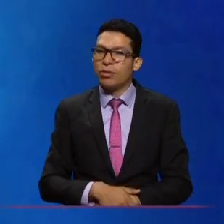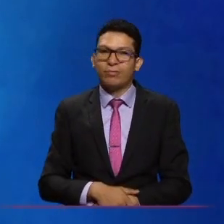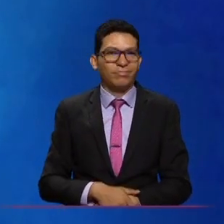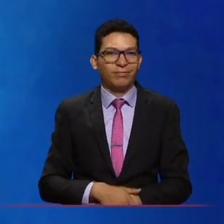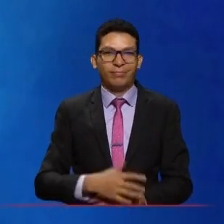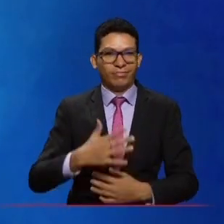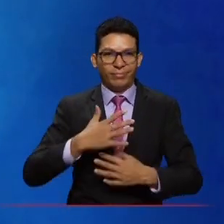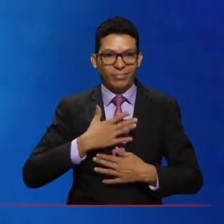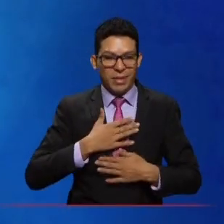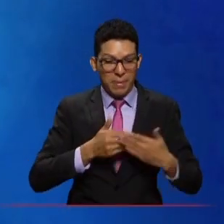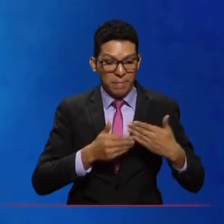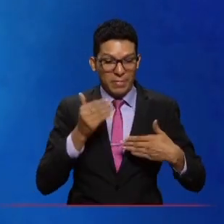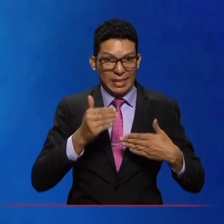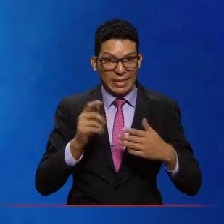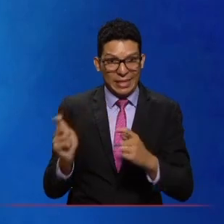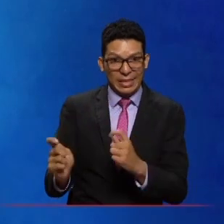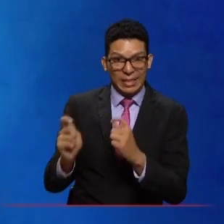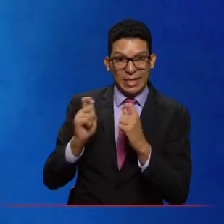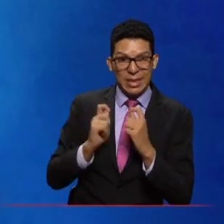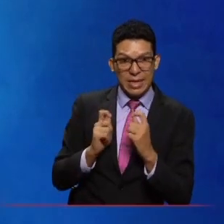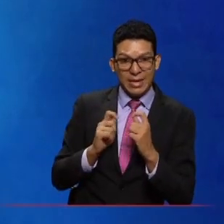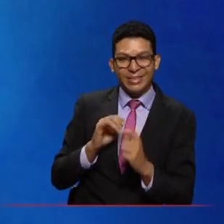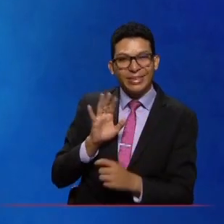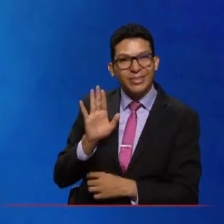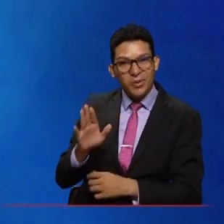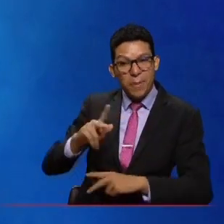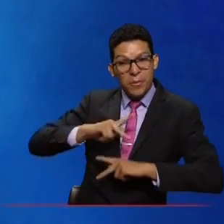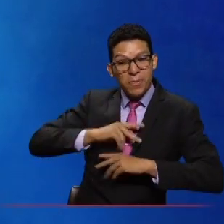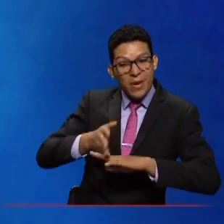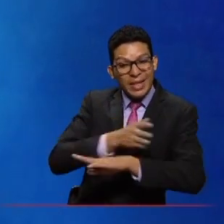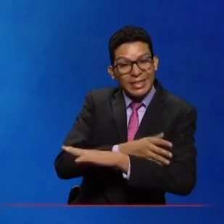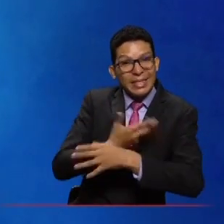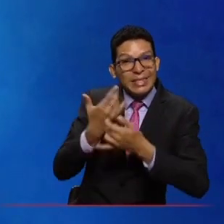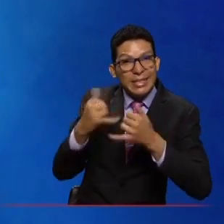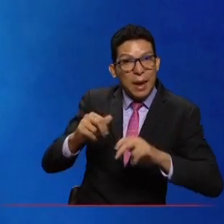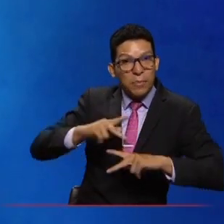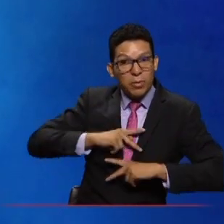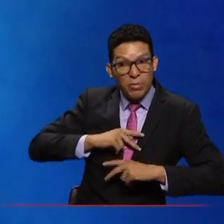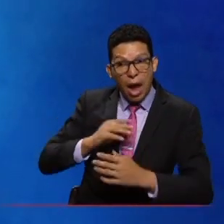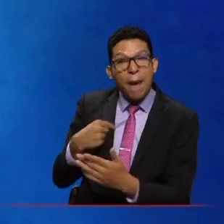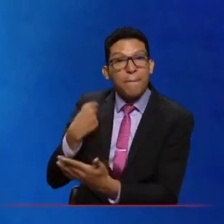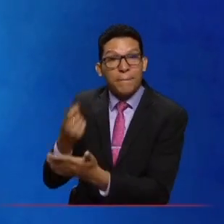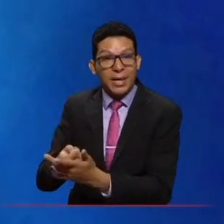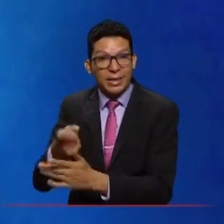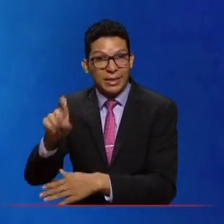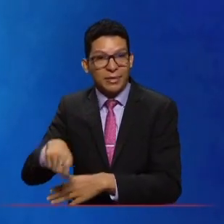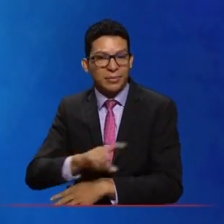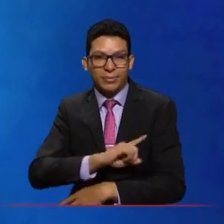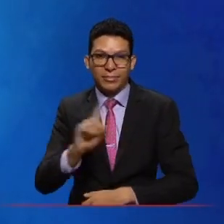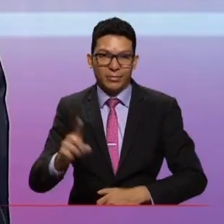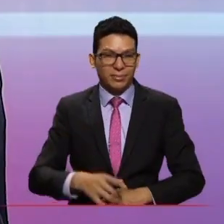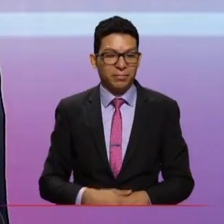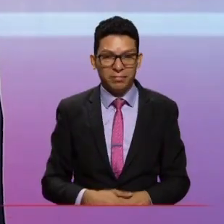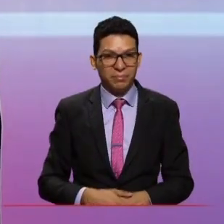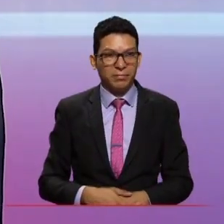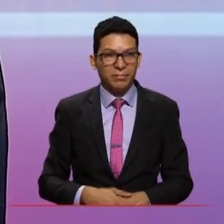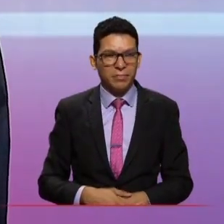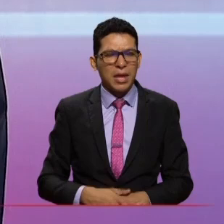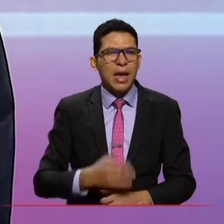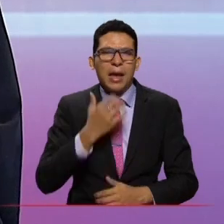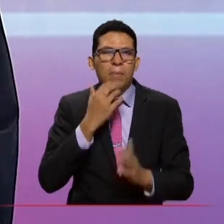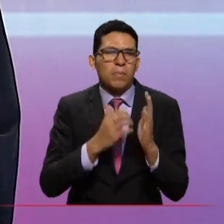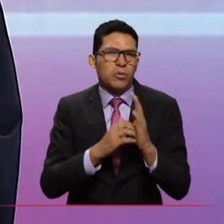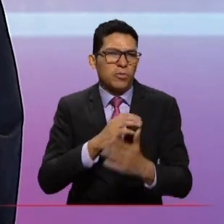la apertura de la sucesión y lo recibe con beneficio de inventario, usted, sus bienes propios no van a ser parte de la sucesión. Si entonces uno es muy